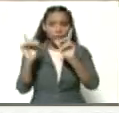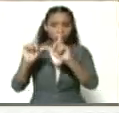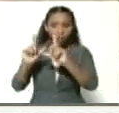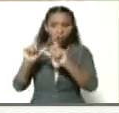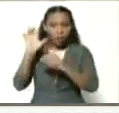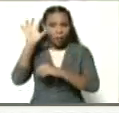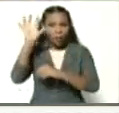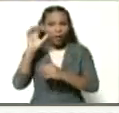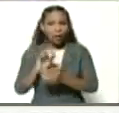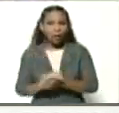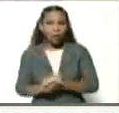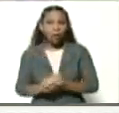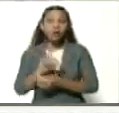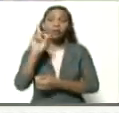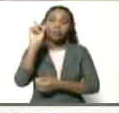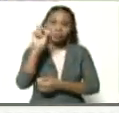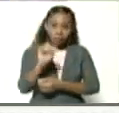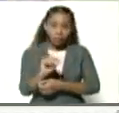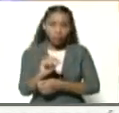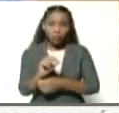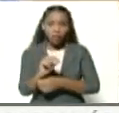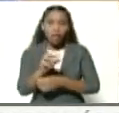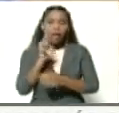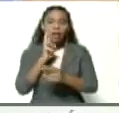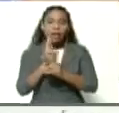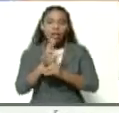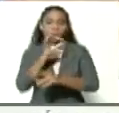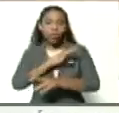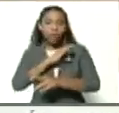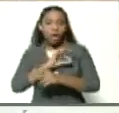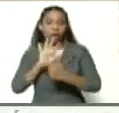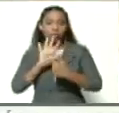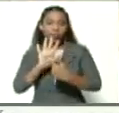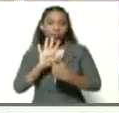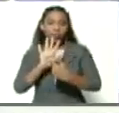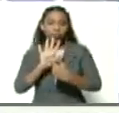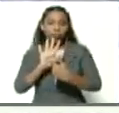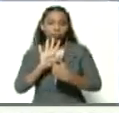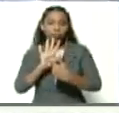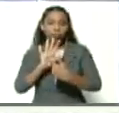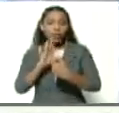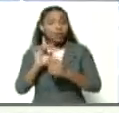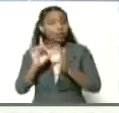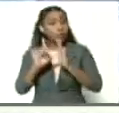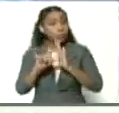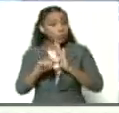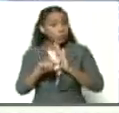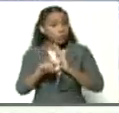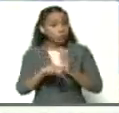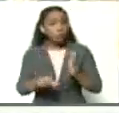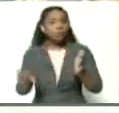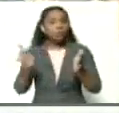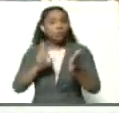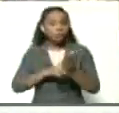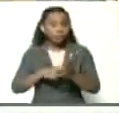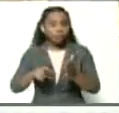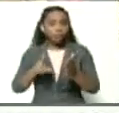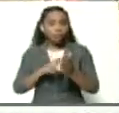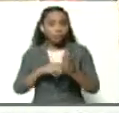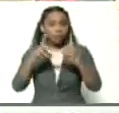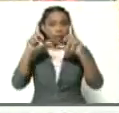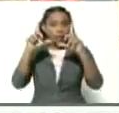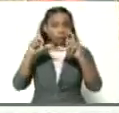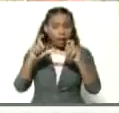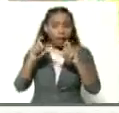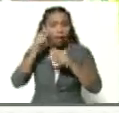del país. Y también las redes sociales estuvieron transmitiendo. Y luego, bueno, retransmitiendo imágenes